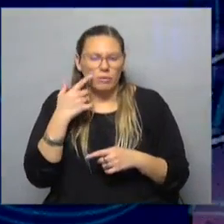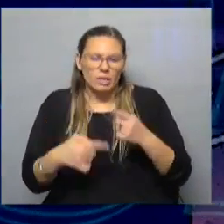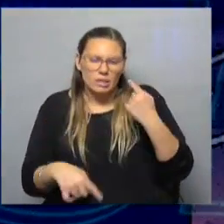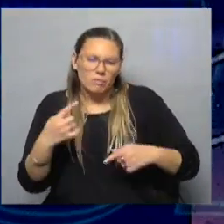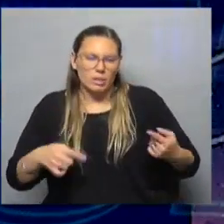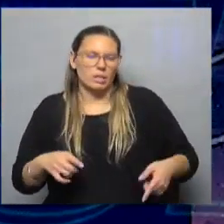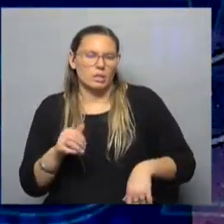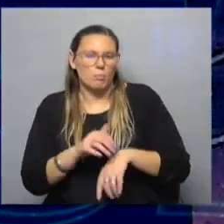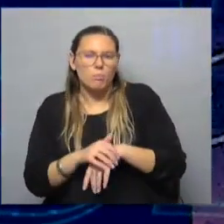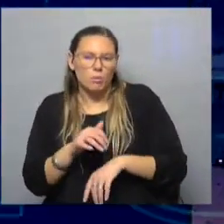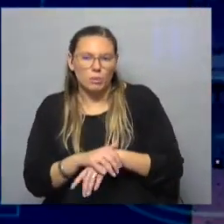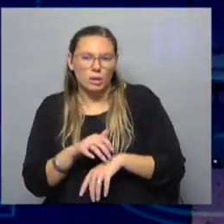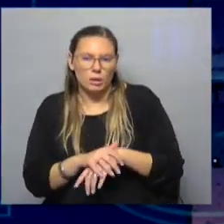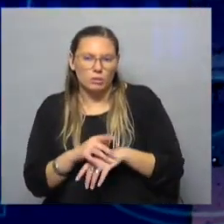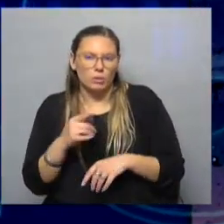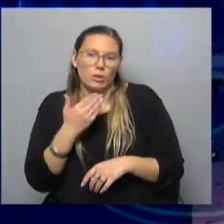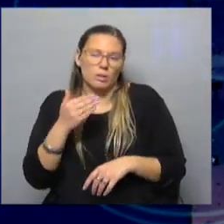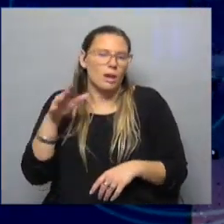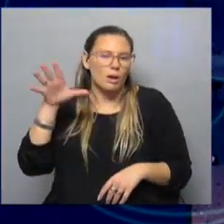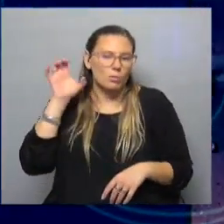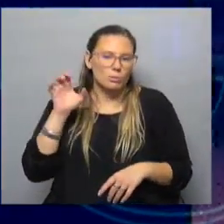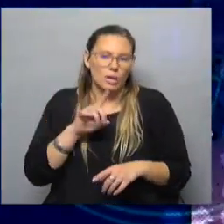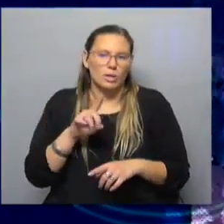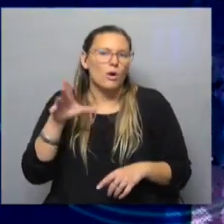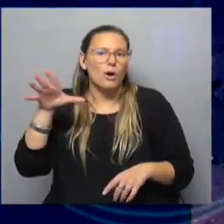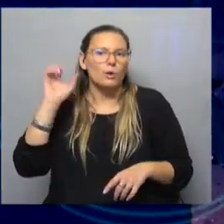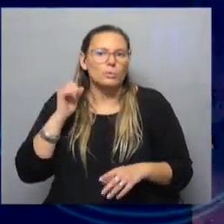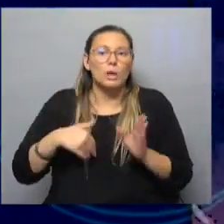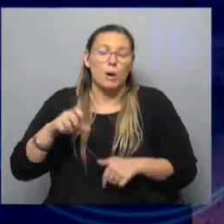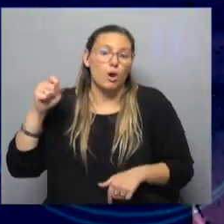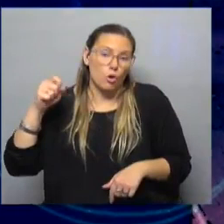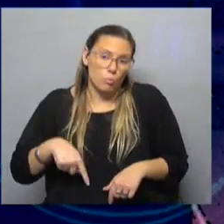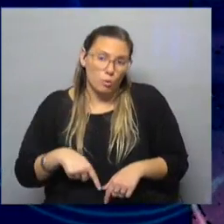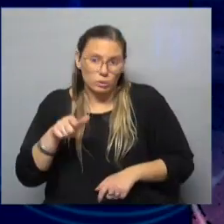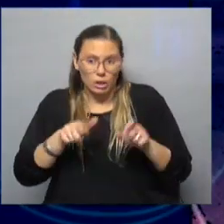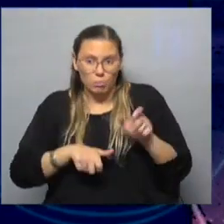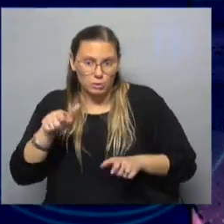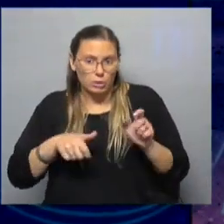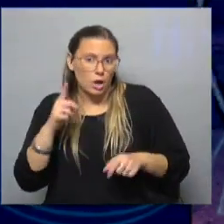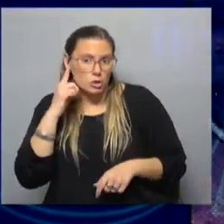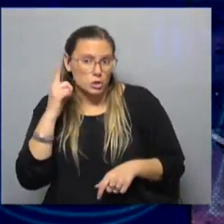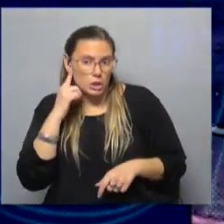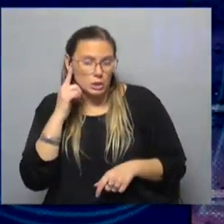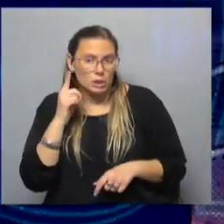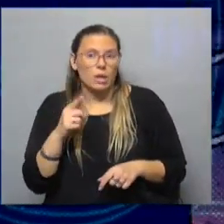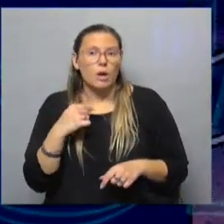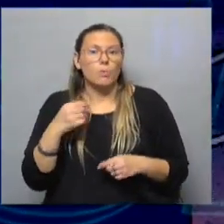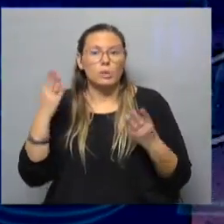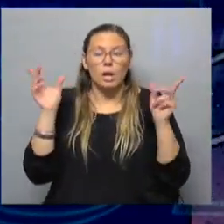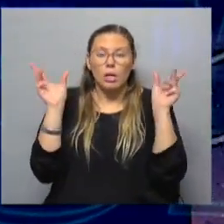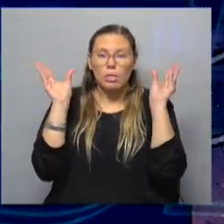a través de la escucha, digamos, que quizás no es la escucha más convencional de las personas oyentes, sino que al tener una